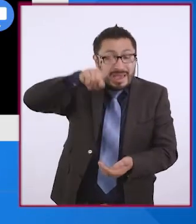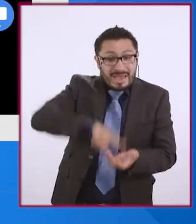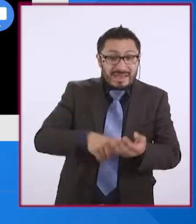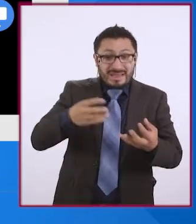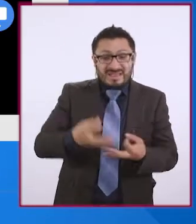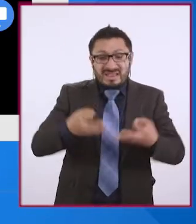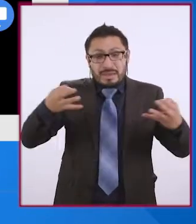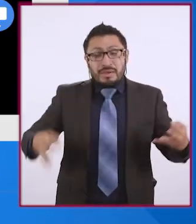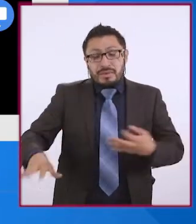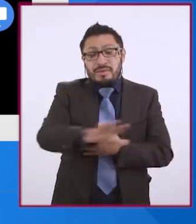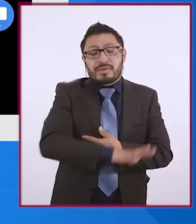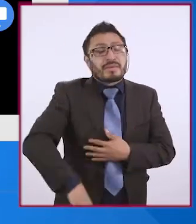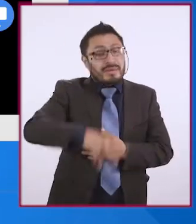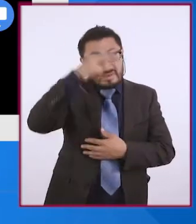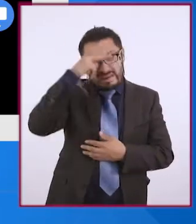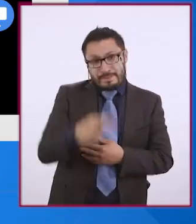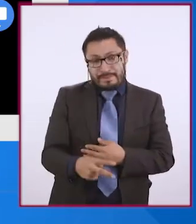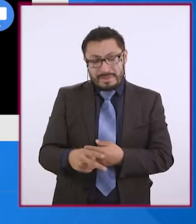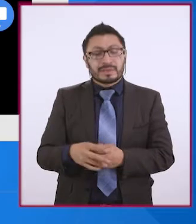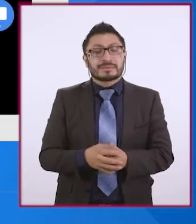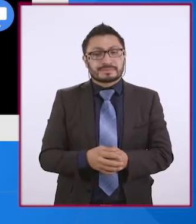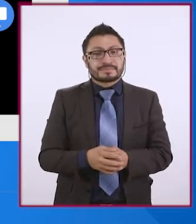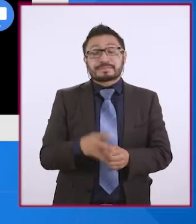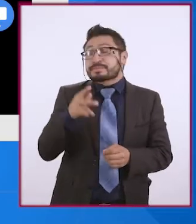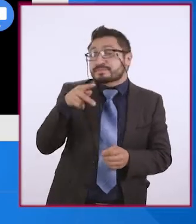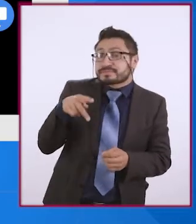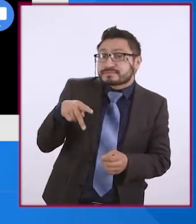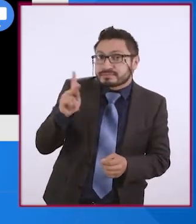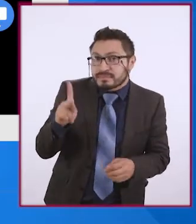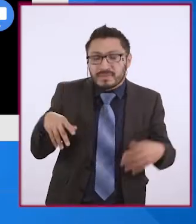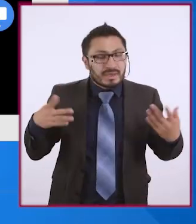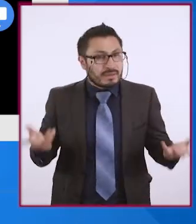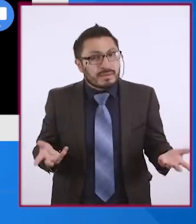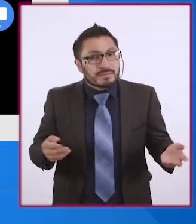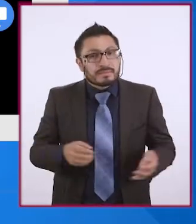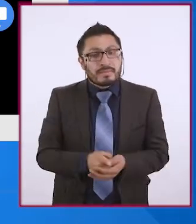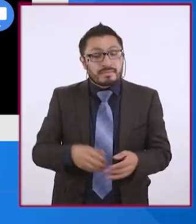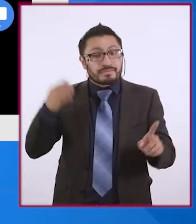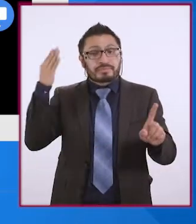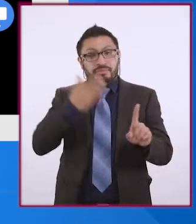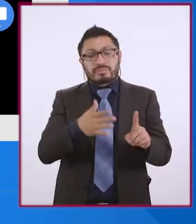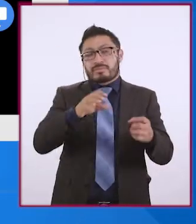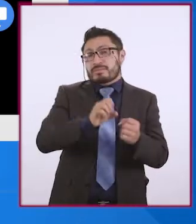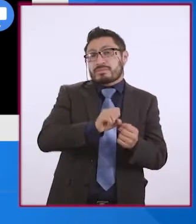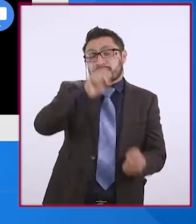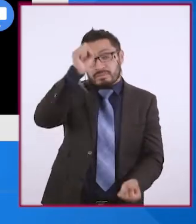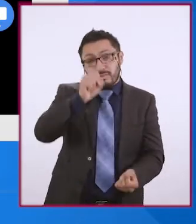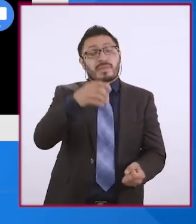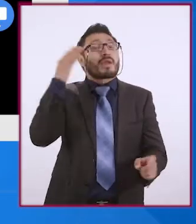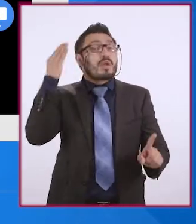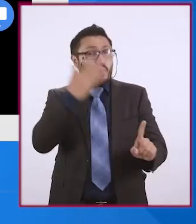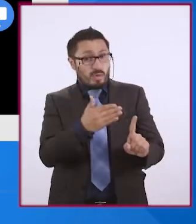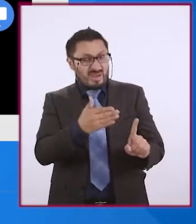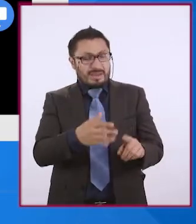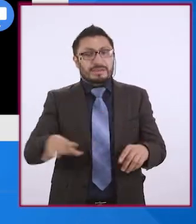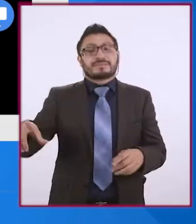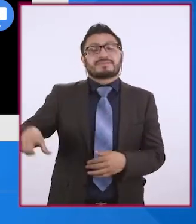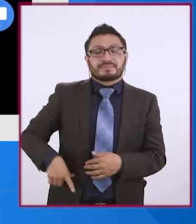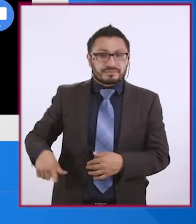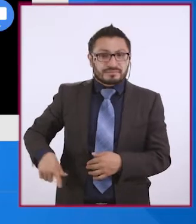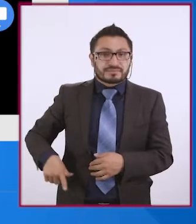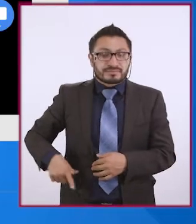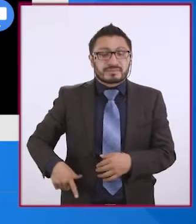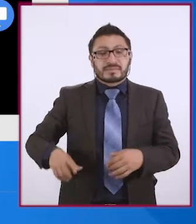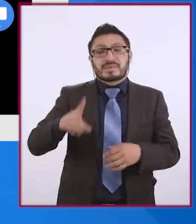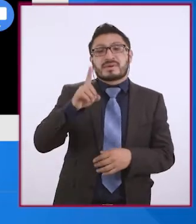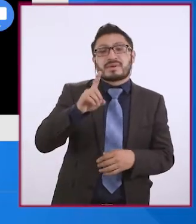territorio. Pero el objetivo de la Constitución y el objetivo de un Estado